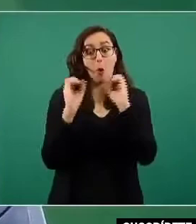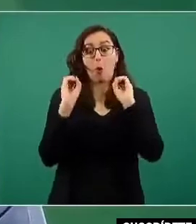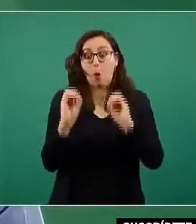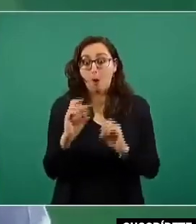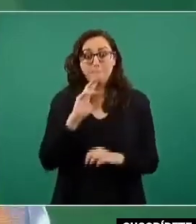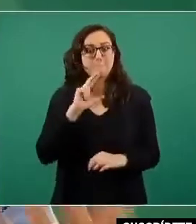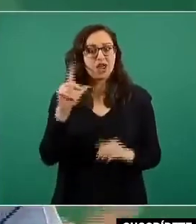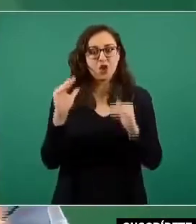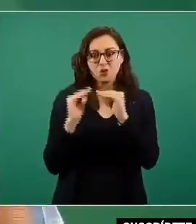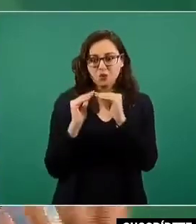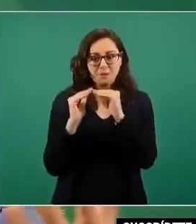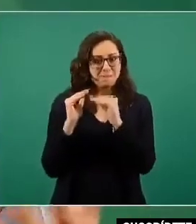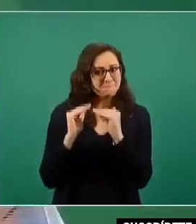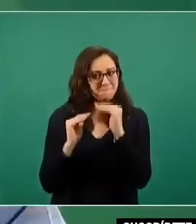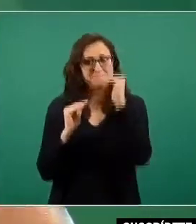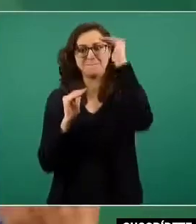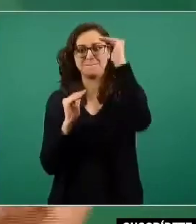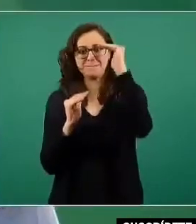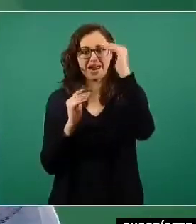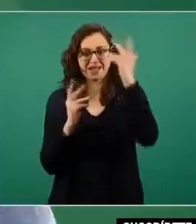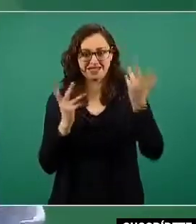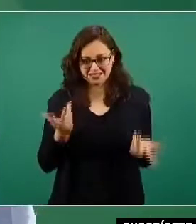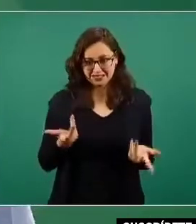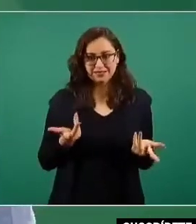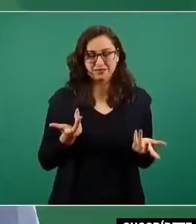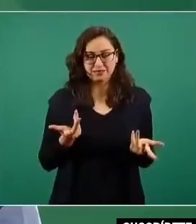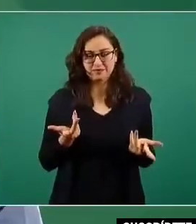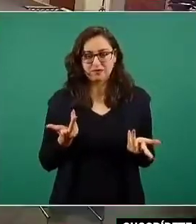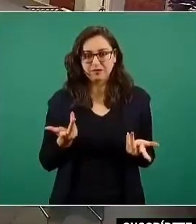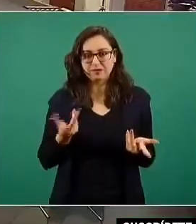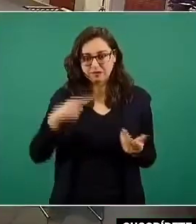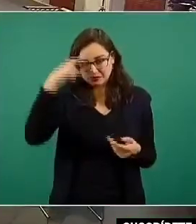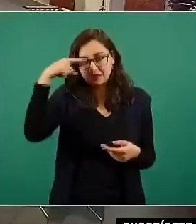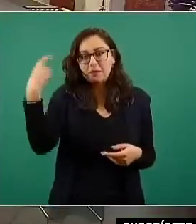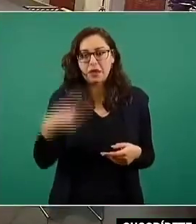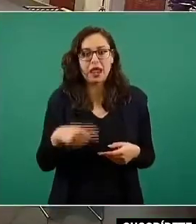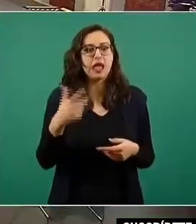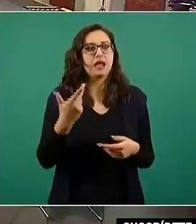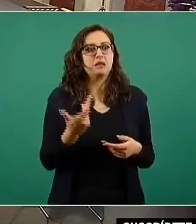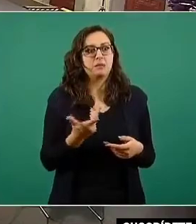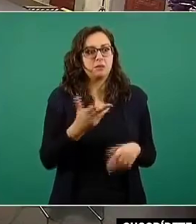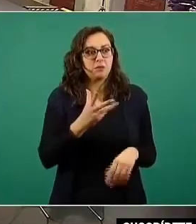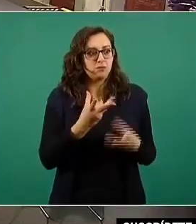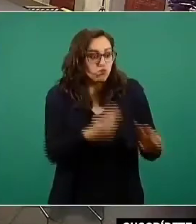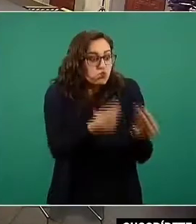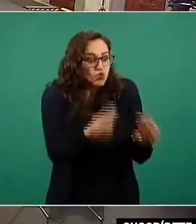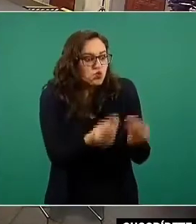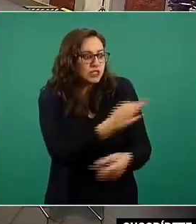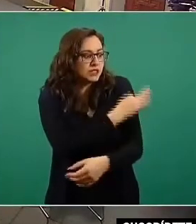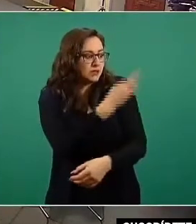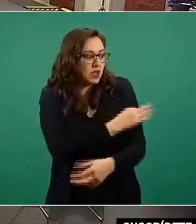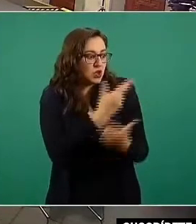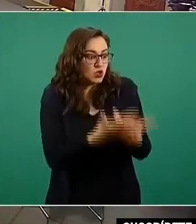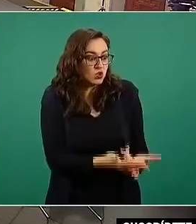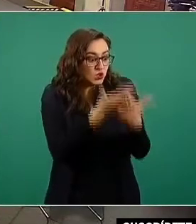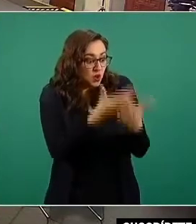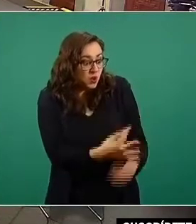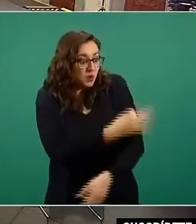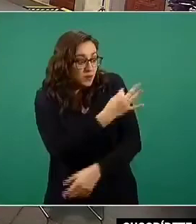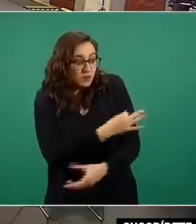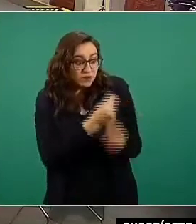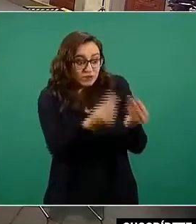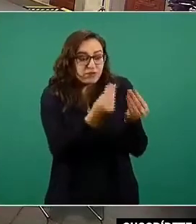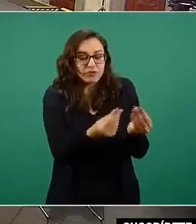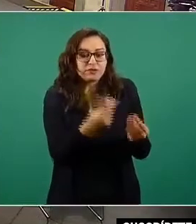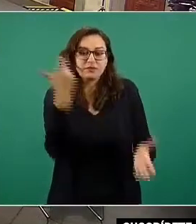demanda, porque eso además ayudaría a tener vacunas más baratas, más fácilmente disponibles, etcétera.